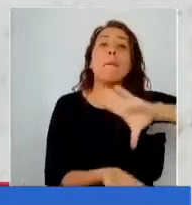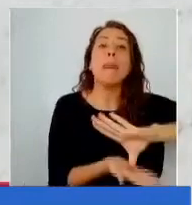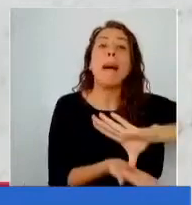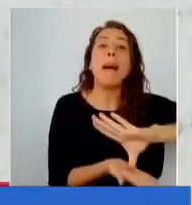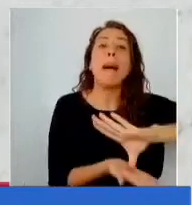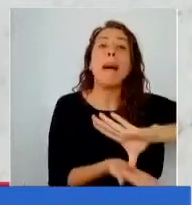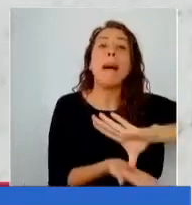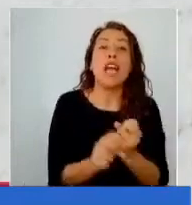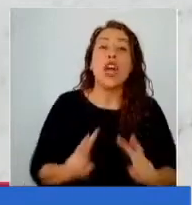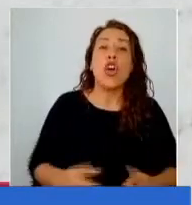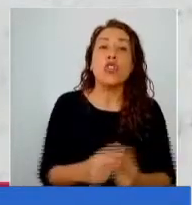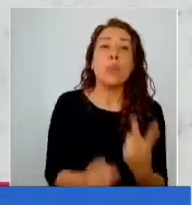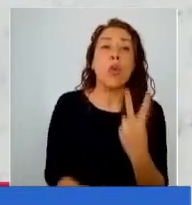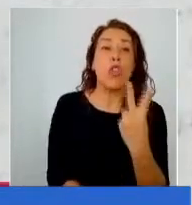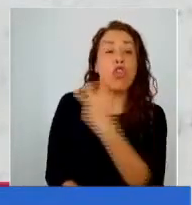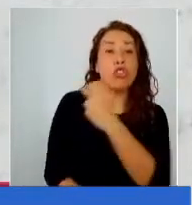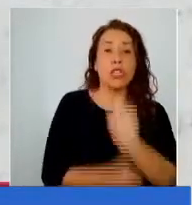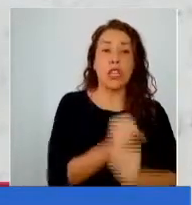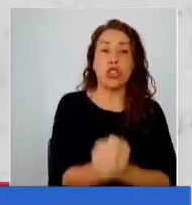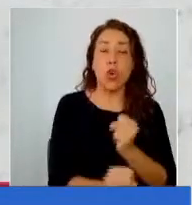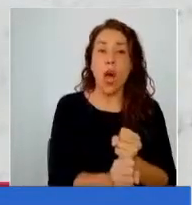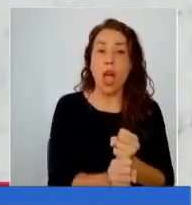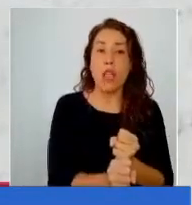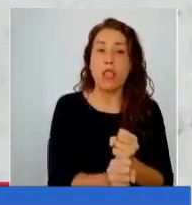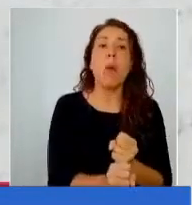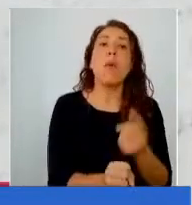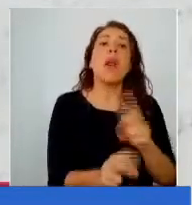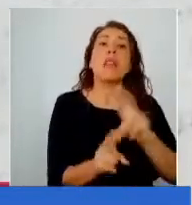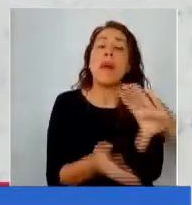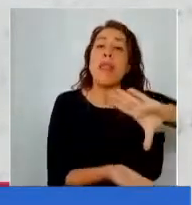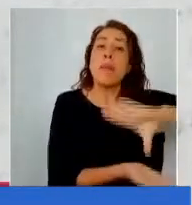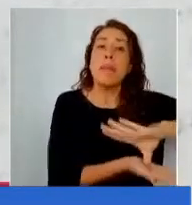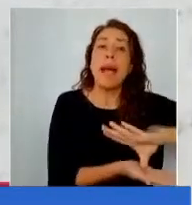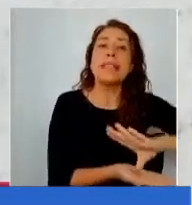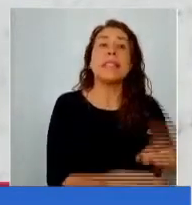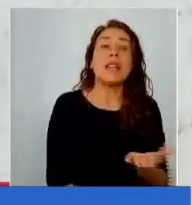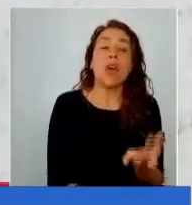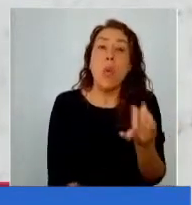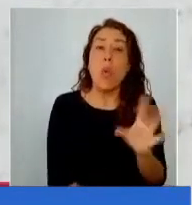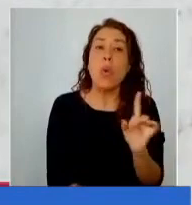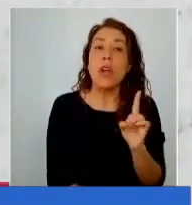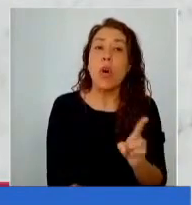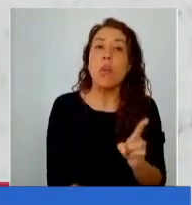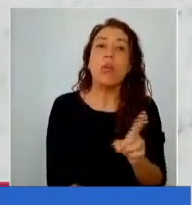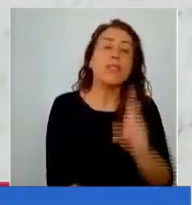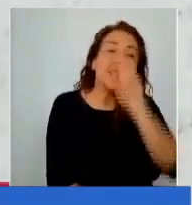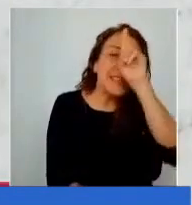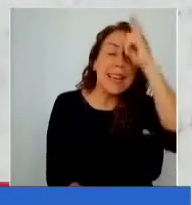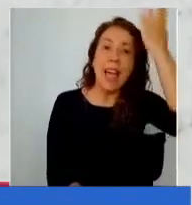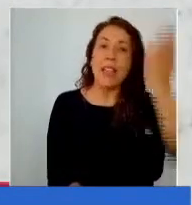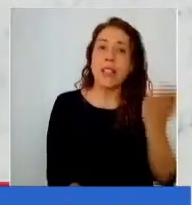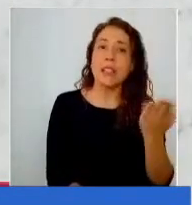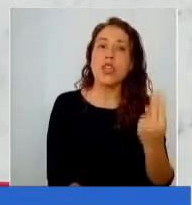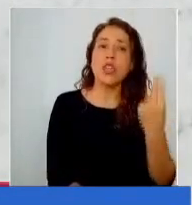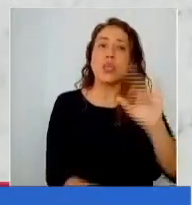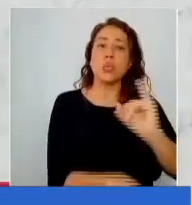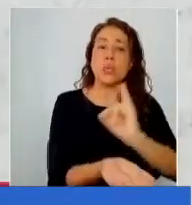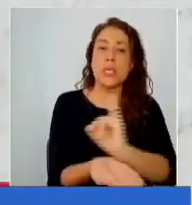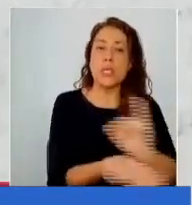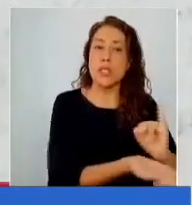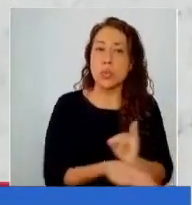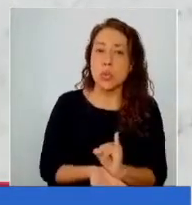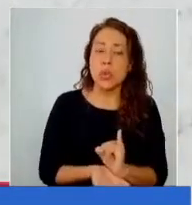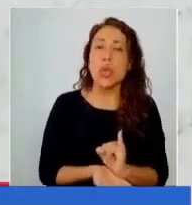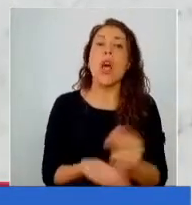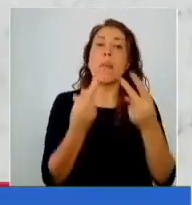dos sitios por su sentido de nación y Justicia única por su tradición por su instituciones por su libertades